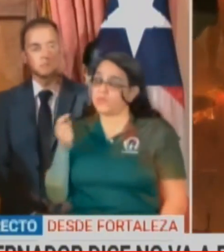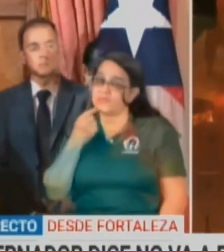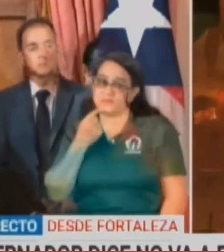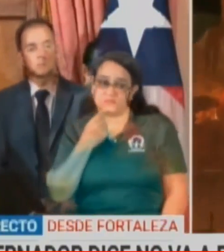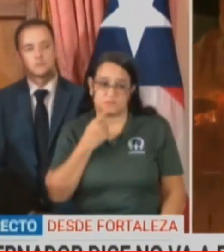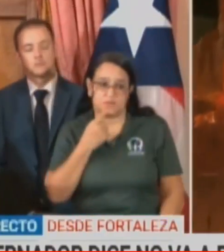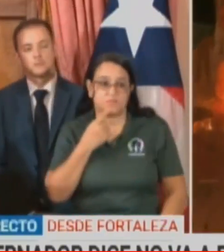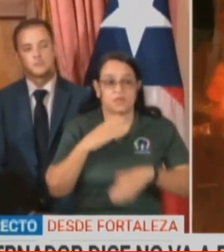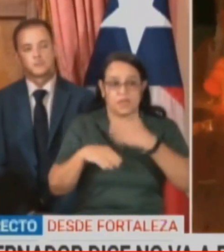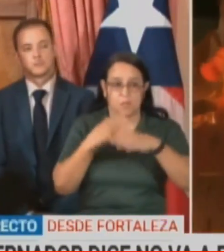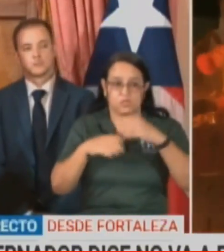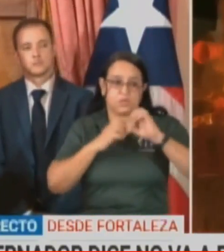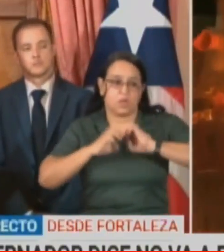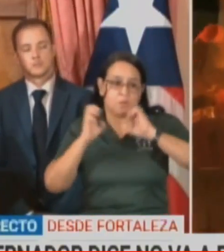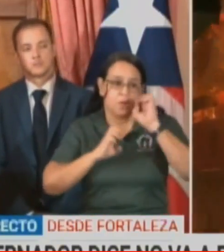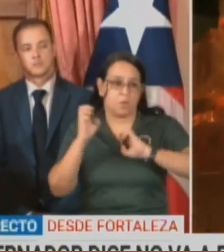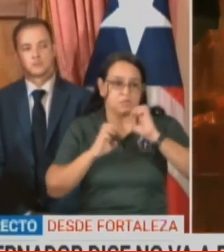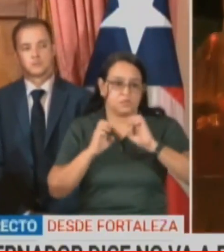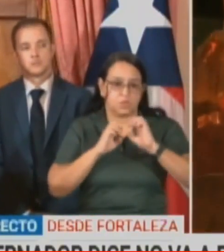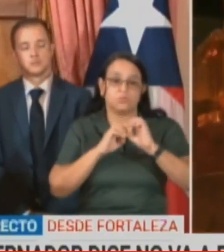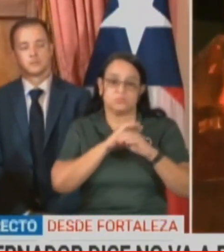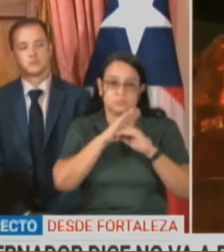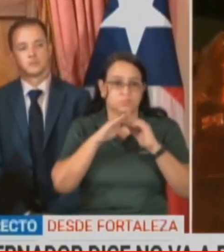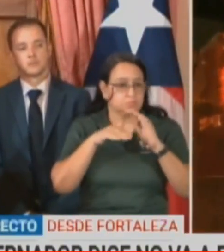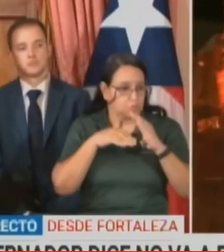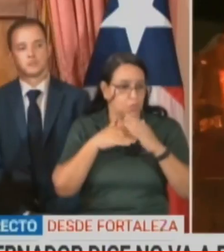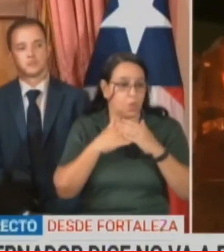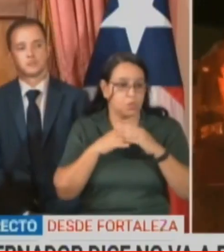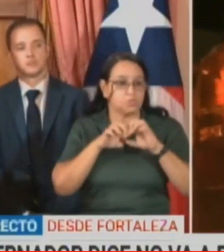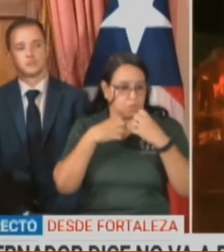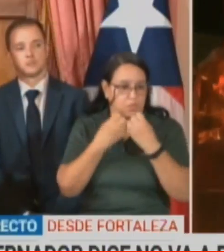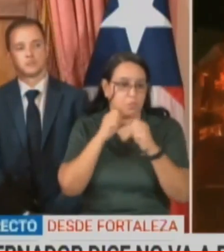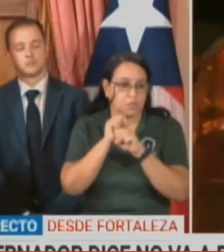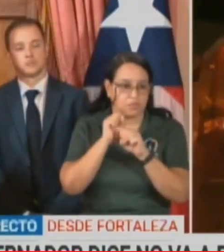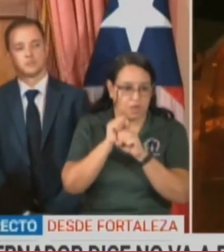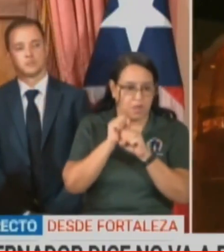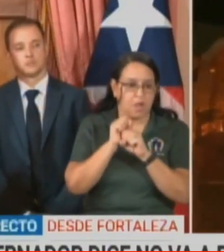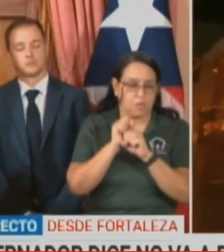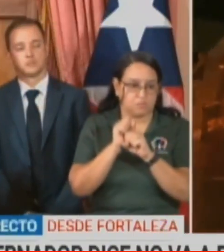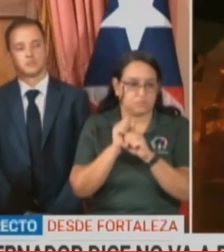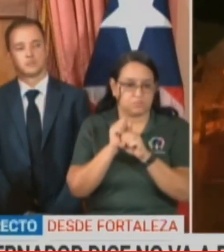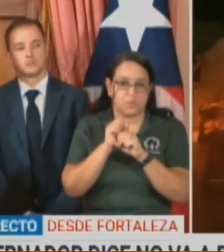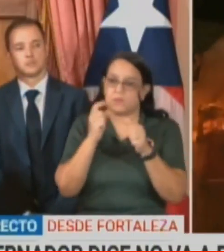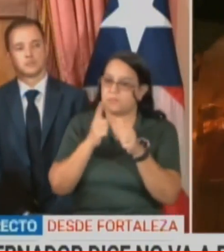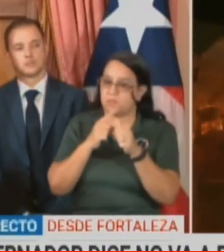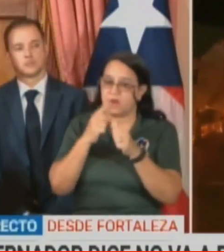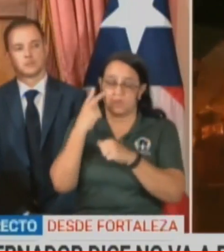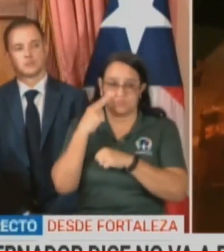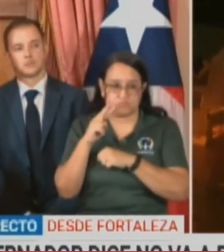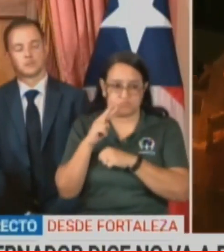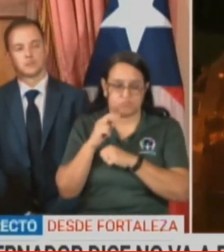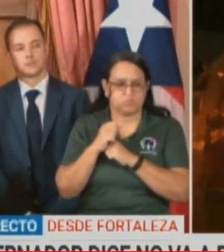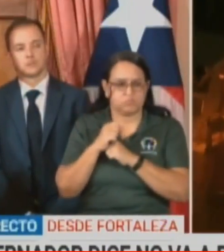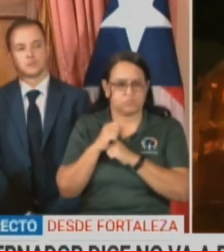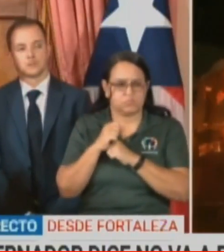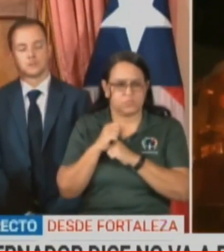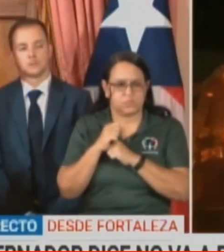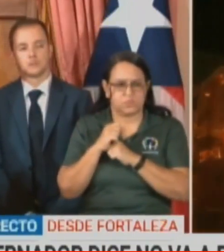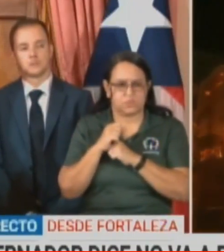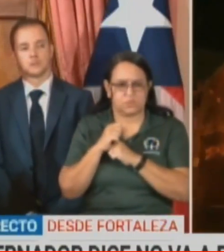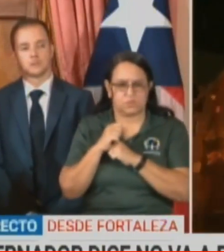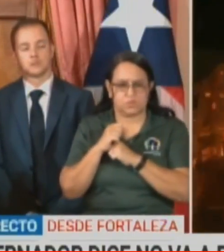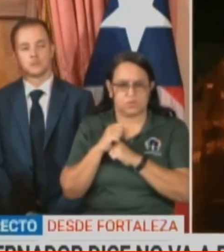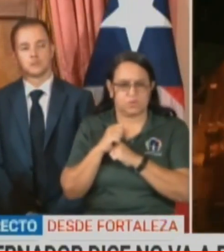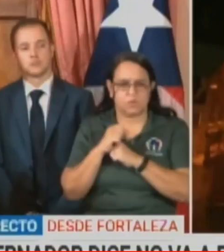proceso de evaluación de todo su gabinete y sus funcionarios. La primera observación con esto es, usted no está,